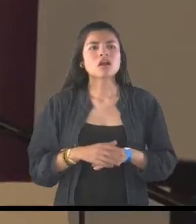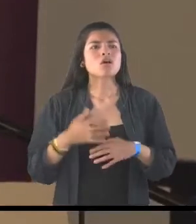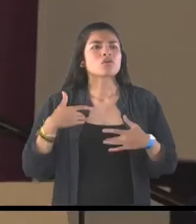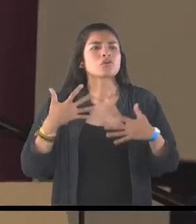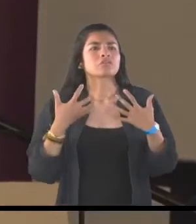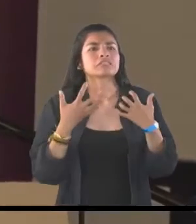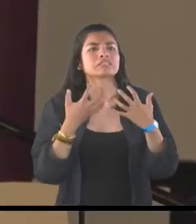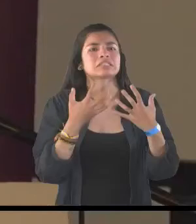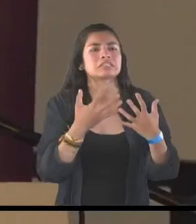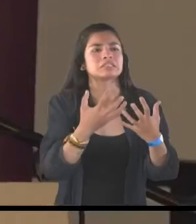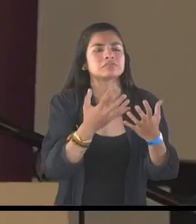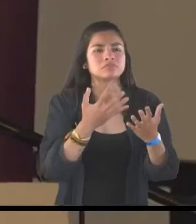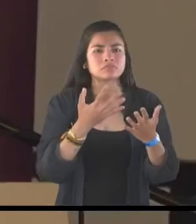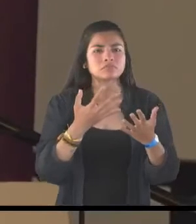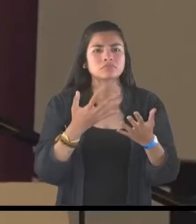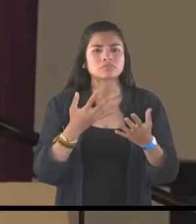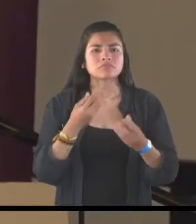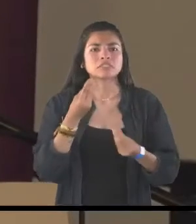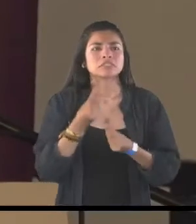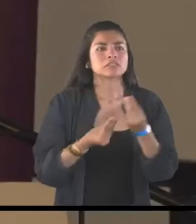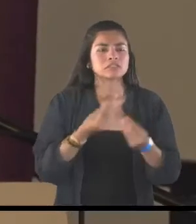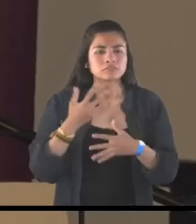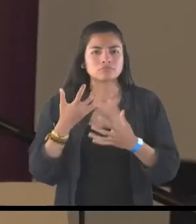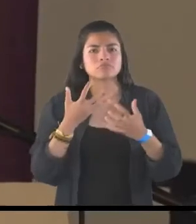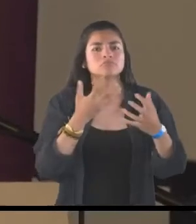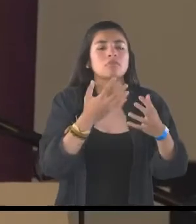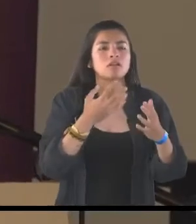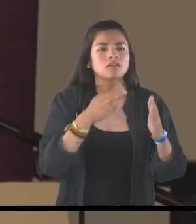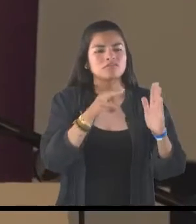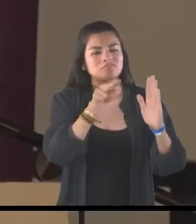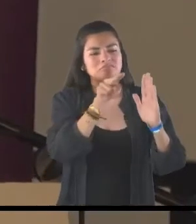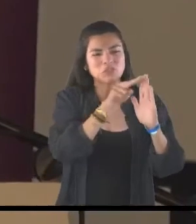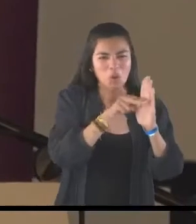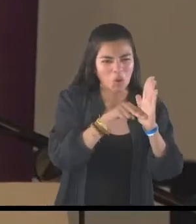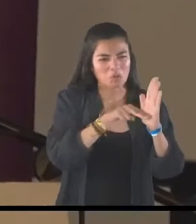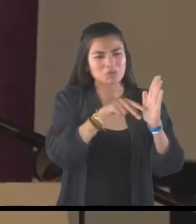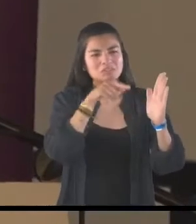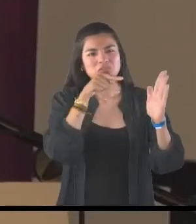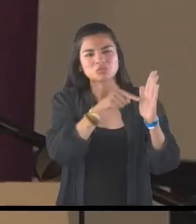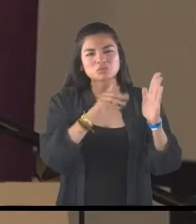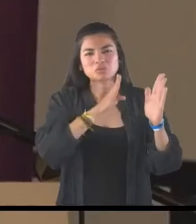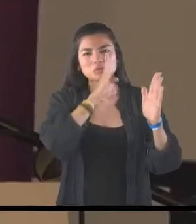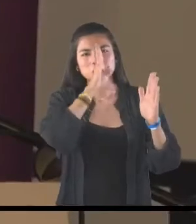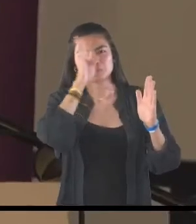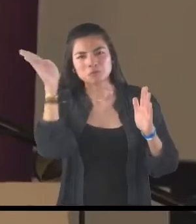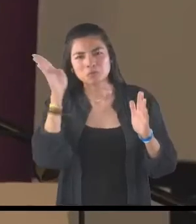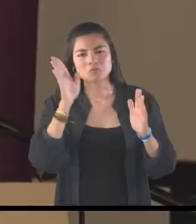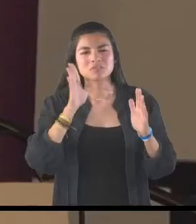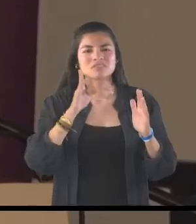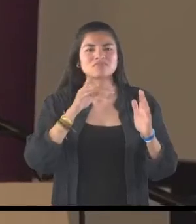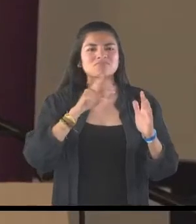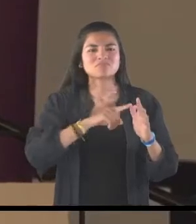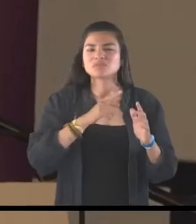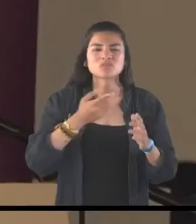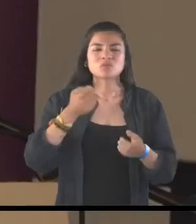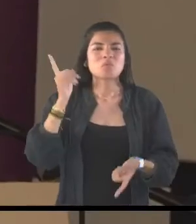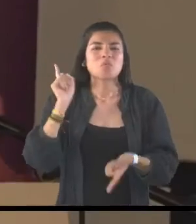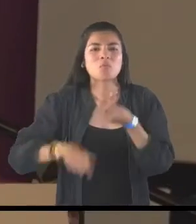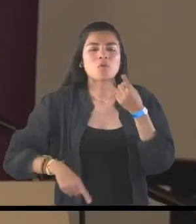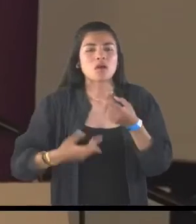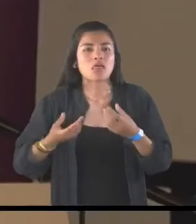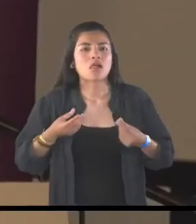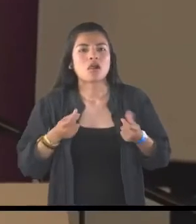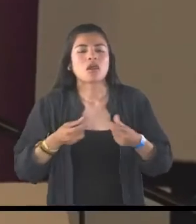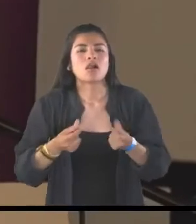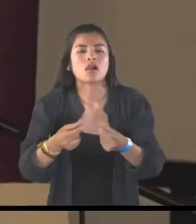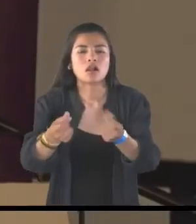cosas, pero se va estrellando contra una cantidad de normas y costumbres que no permiten que el Estado sea tan